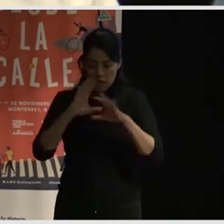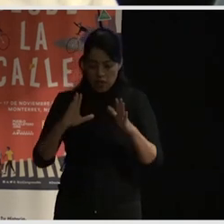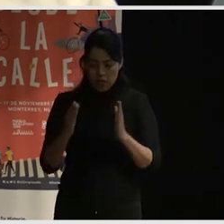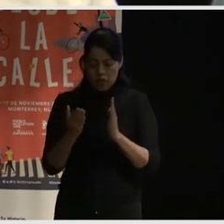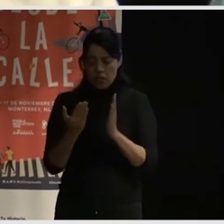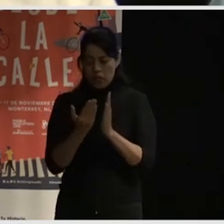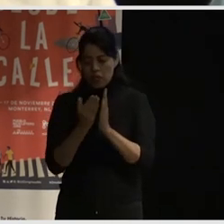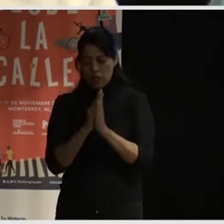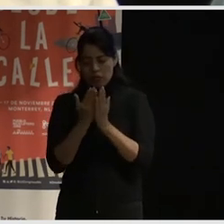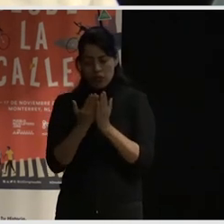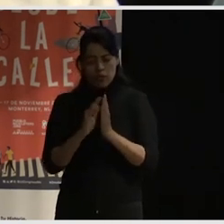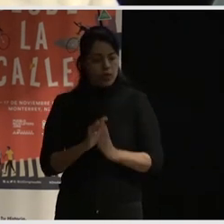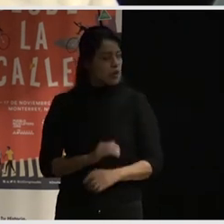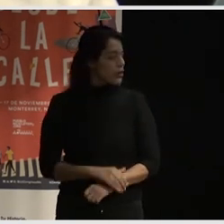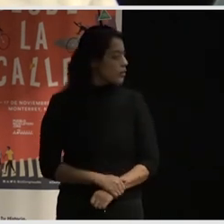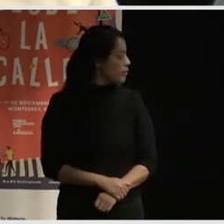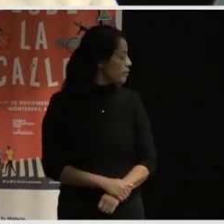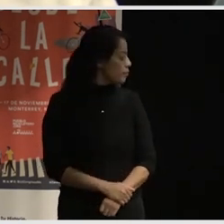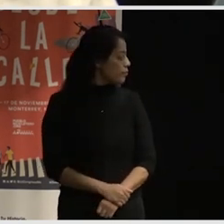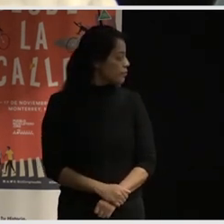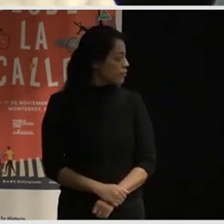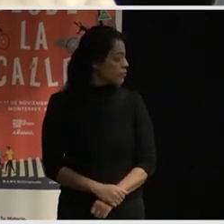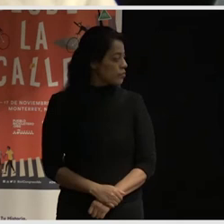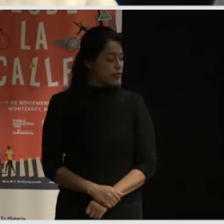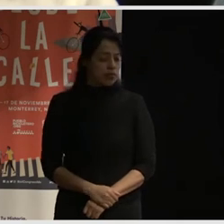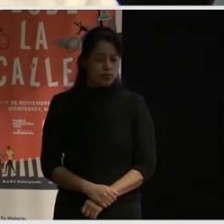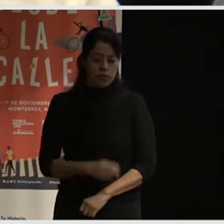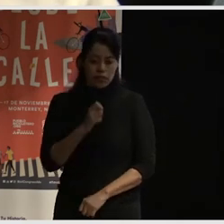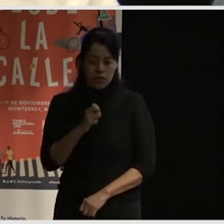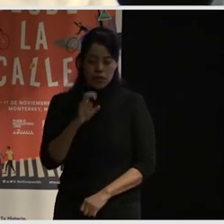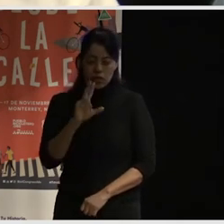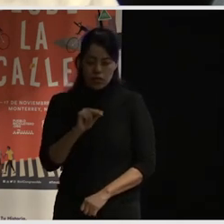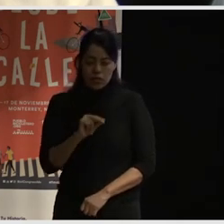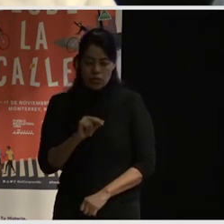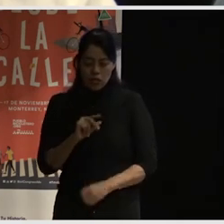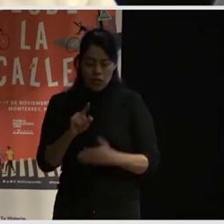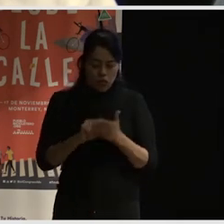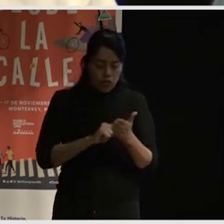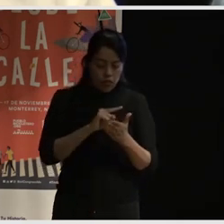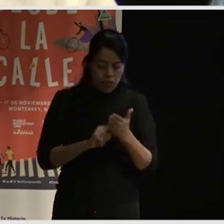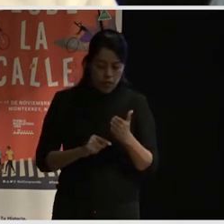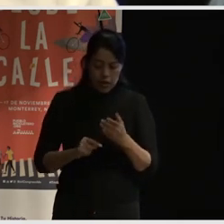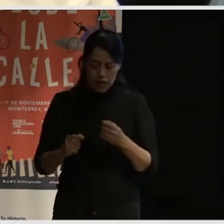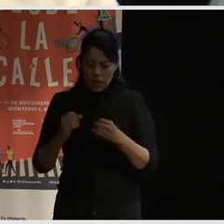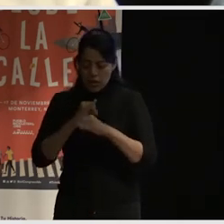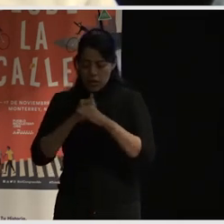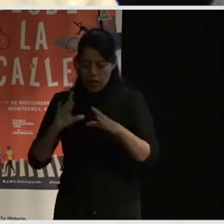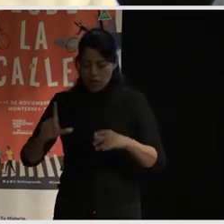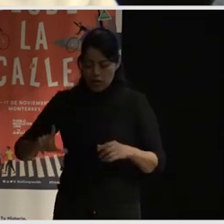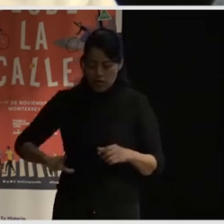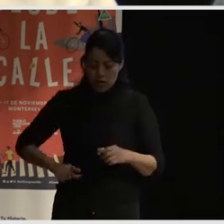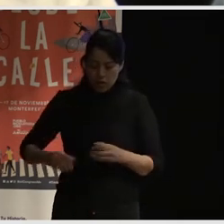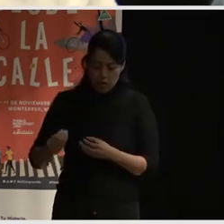de populaire puntocom este esto no no invalida los datos que nos está dando el estado